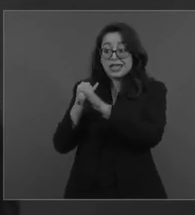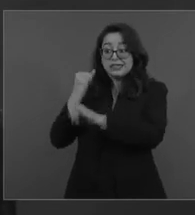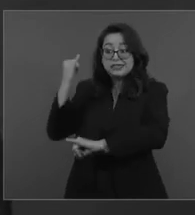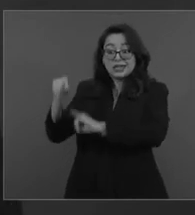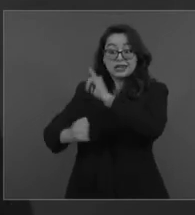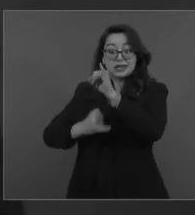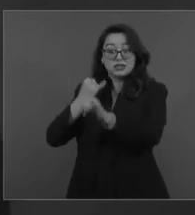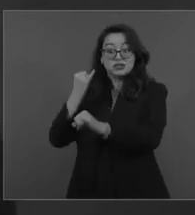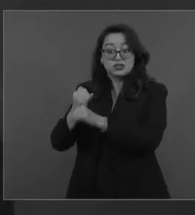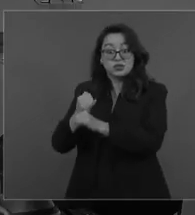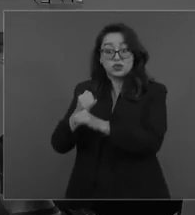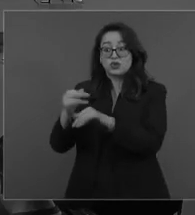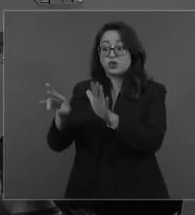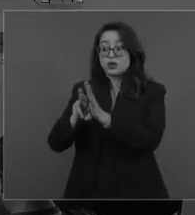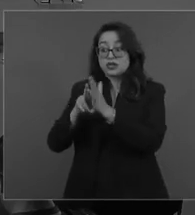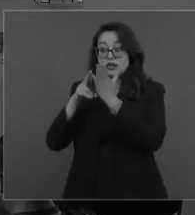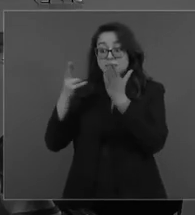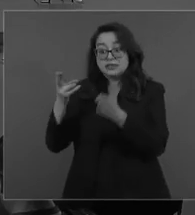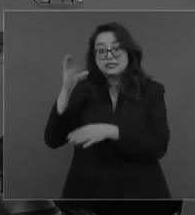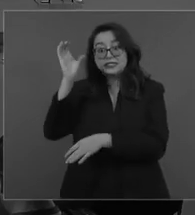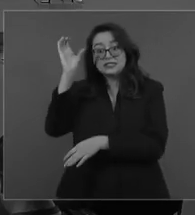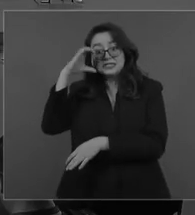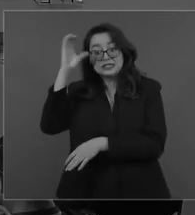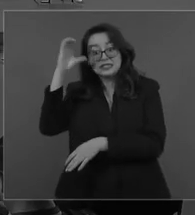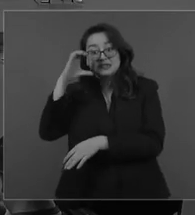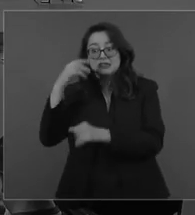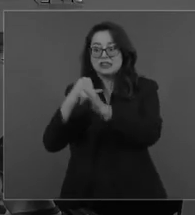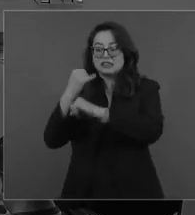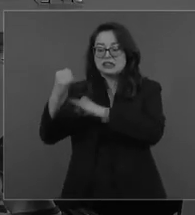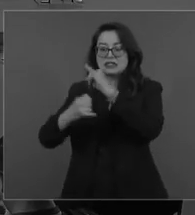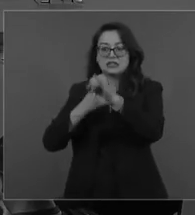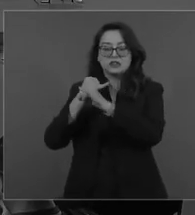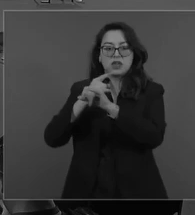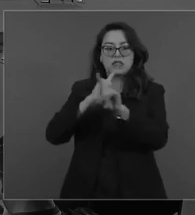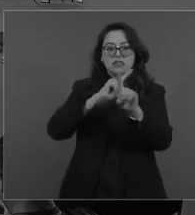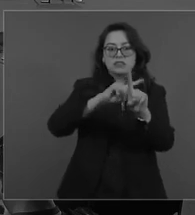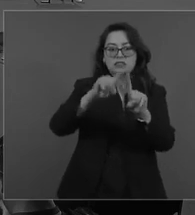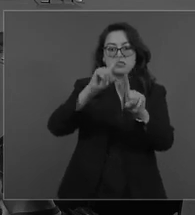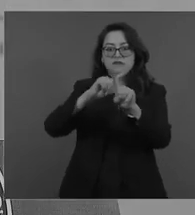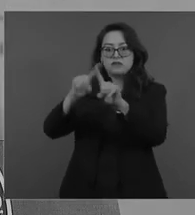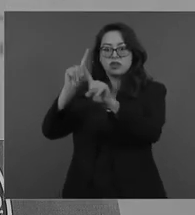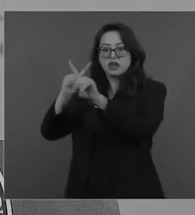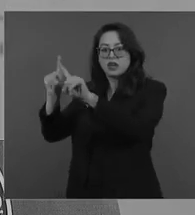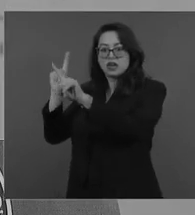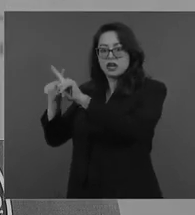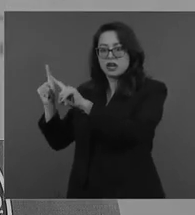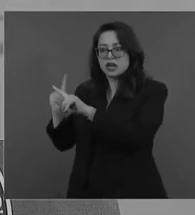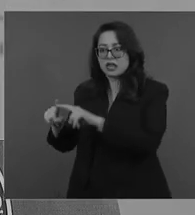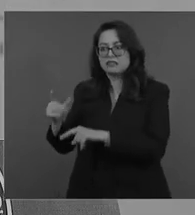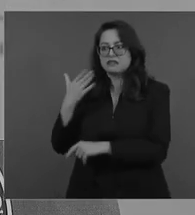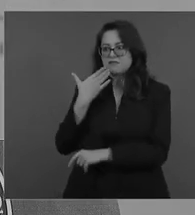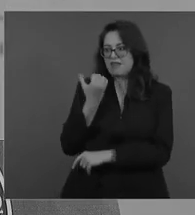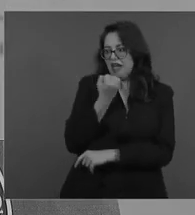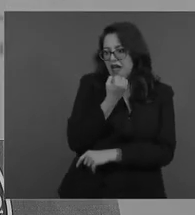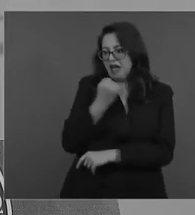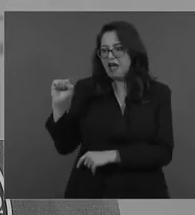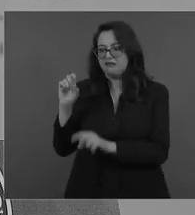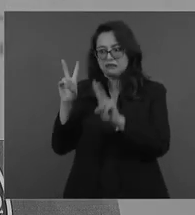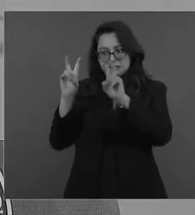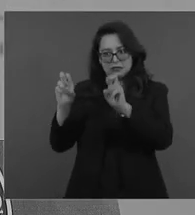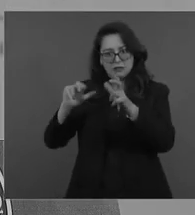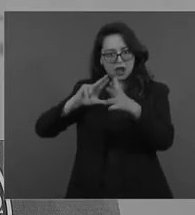huracanes, revistas científicas y medios de comunicación internacionales, no opinadores de ocasión ahí en las redes